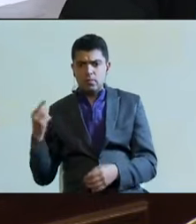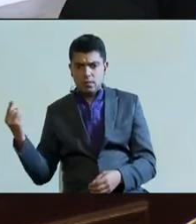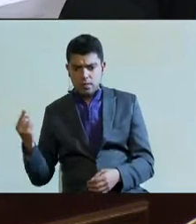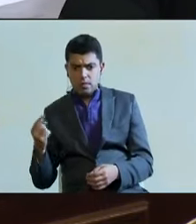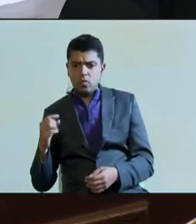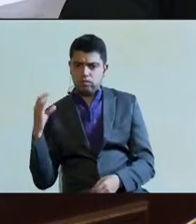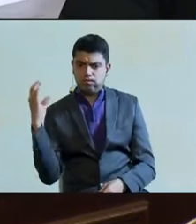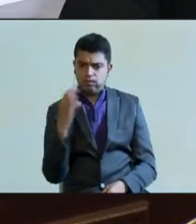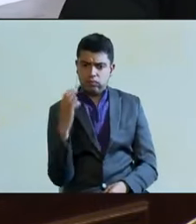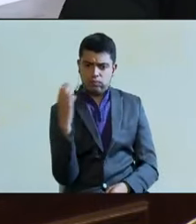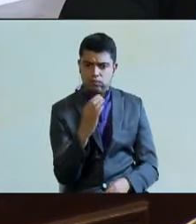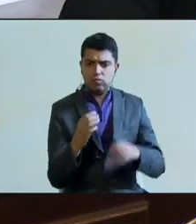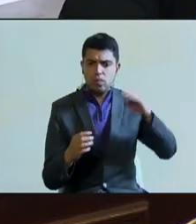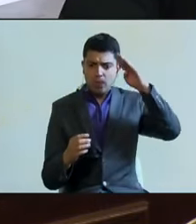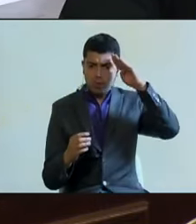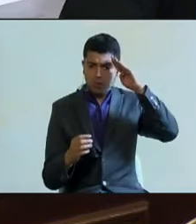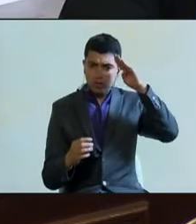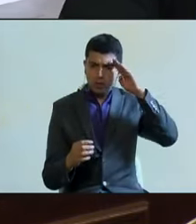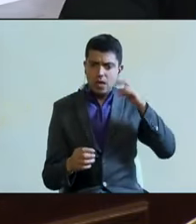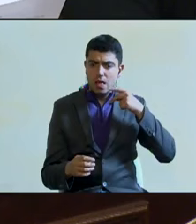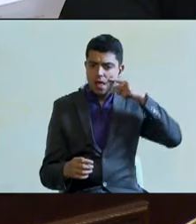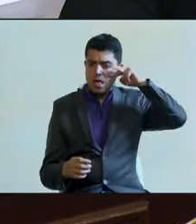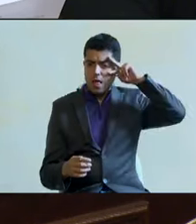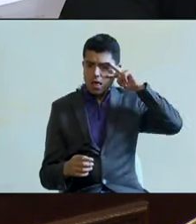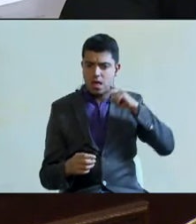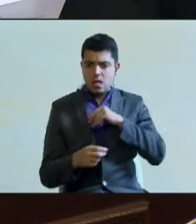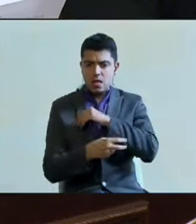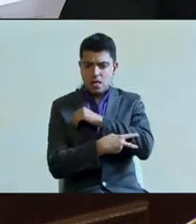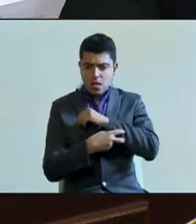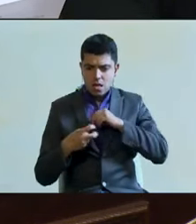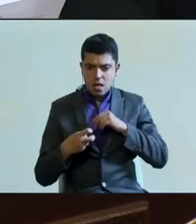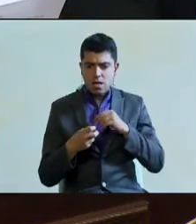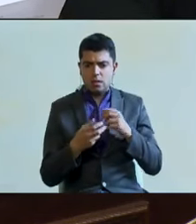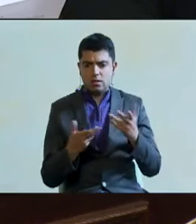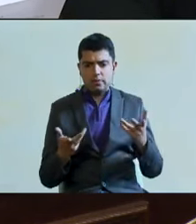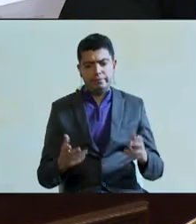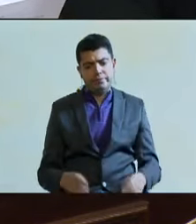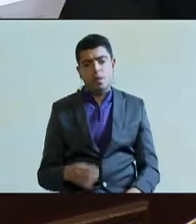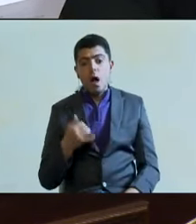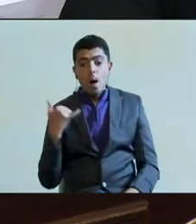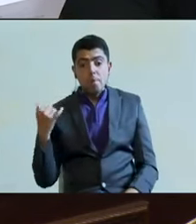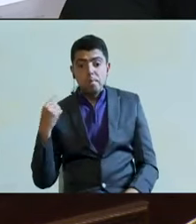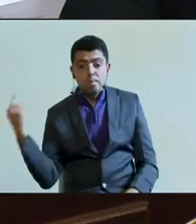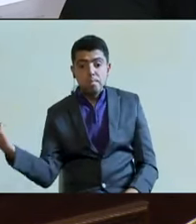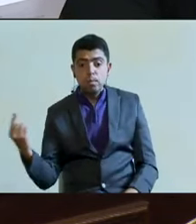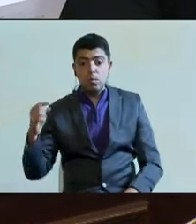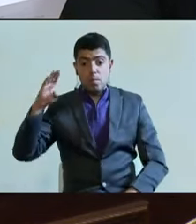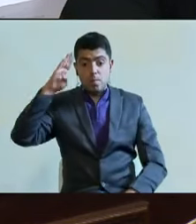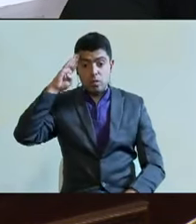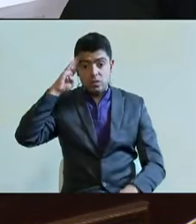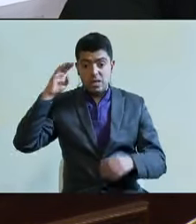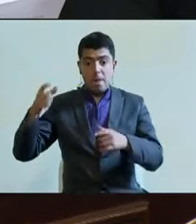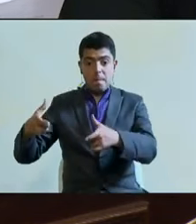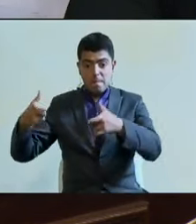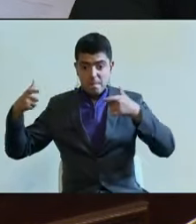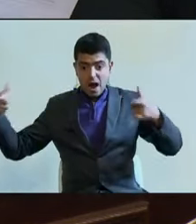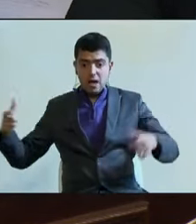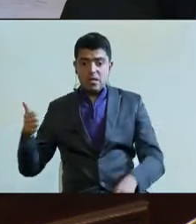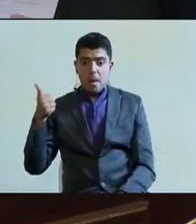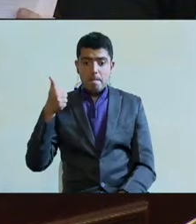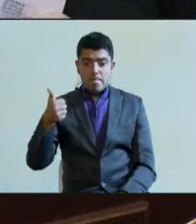policías corruptos y no a los buenos policías que por supuesto son la mayoría